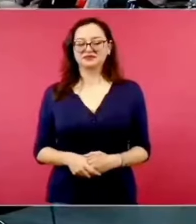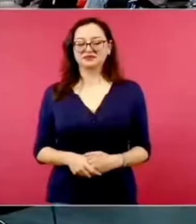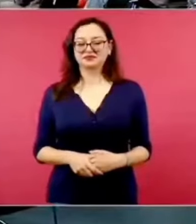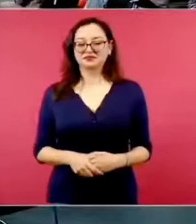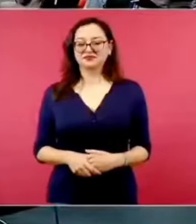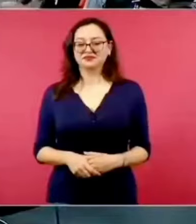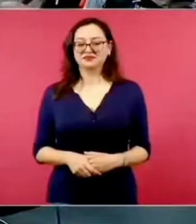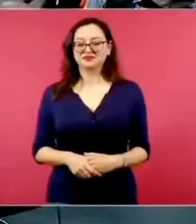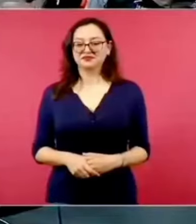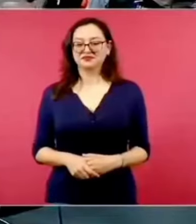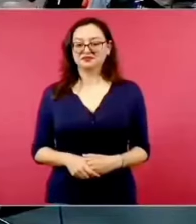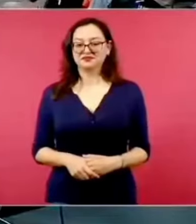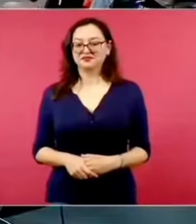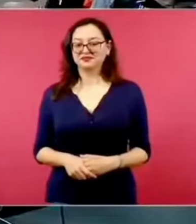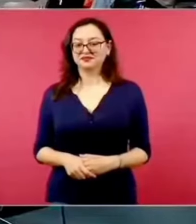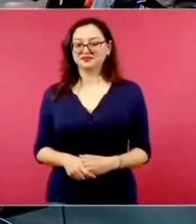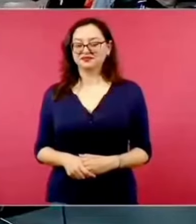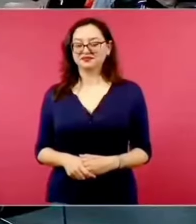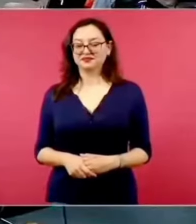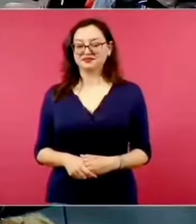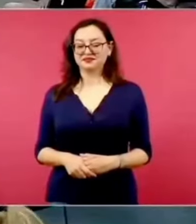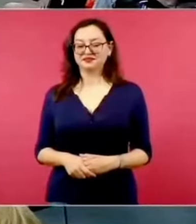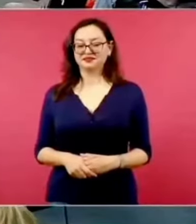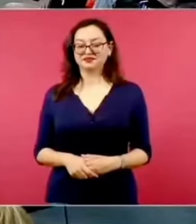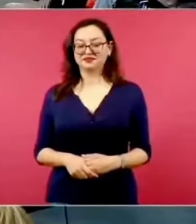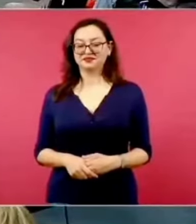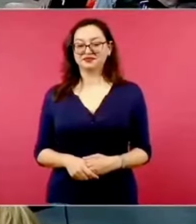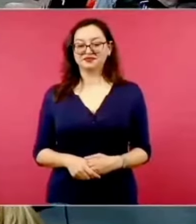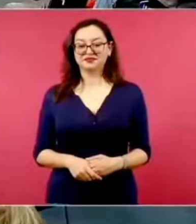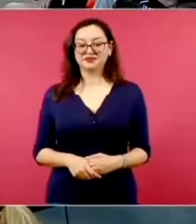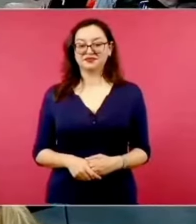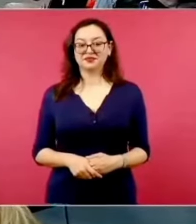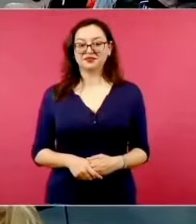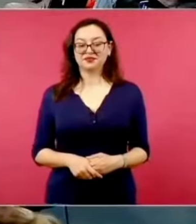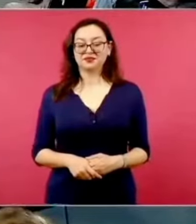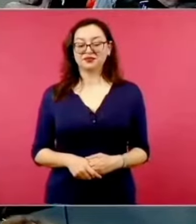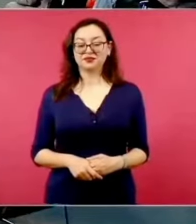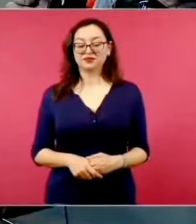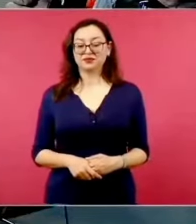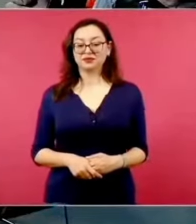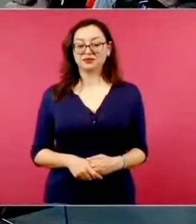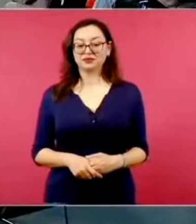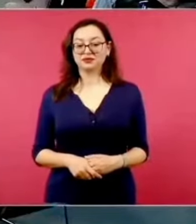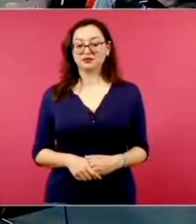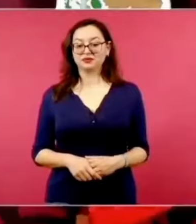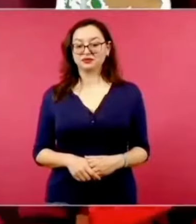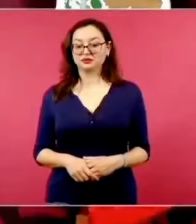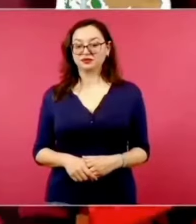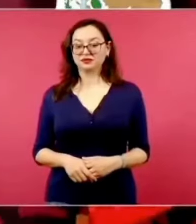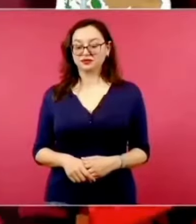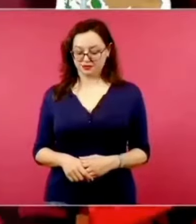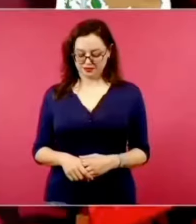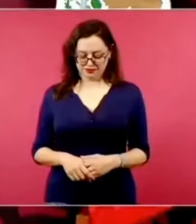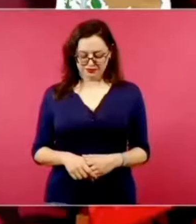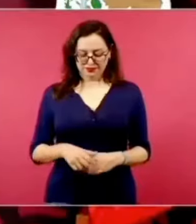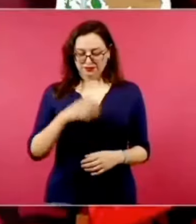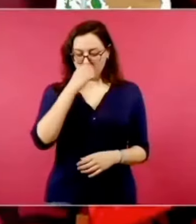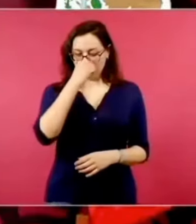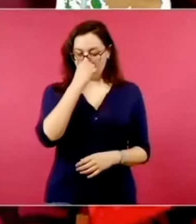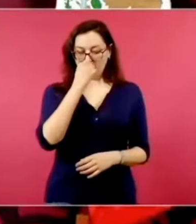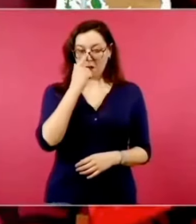este responder Ah de los eh